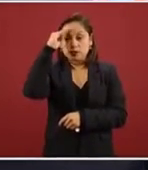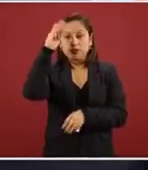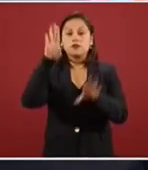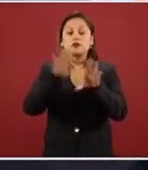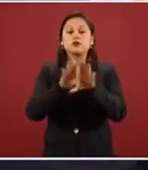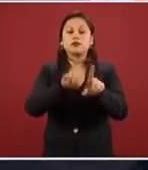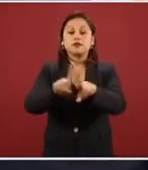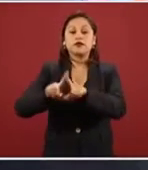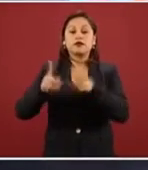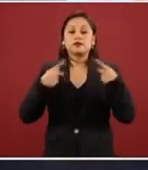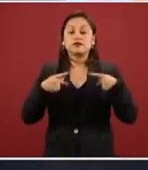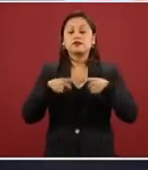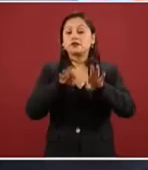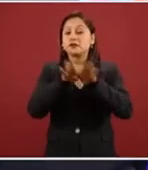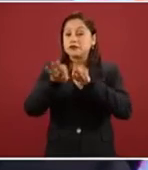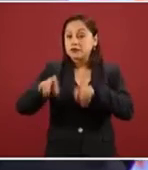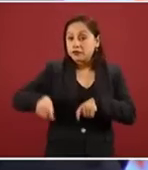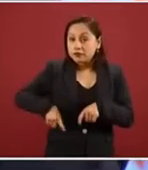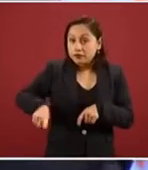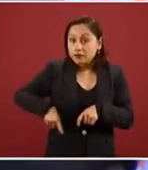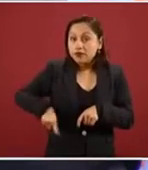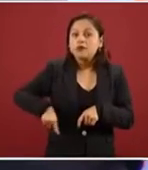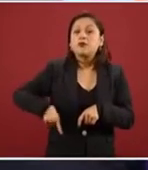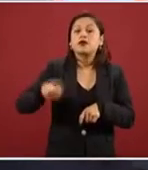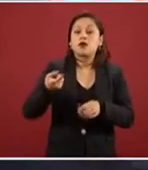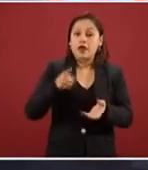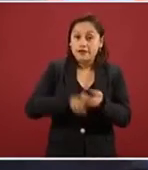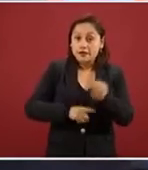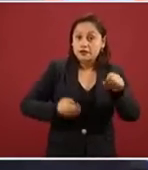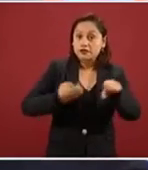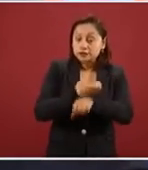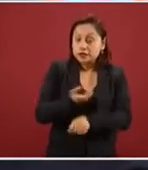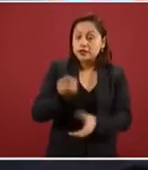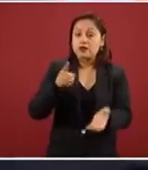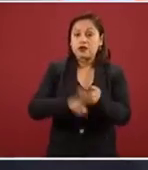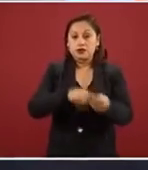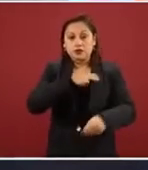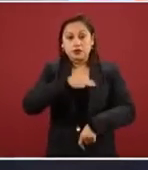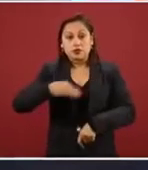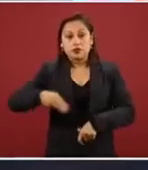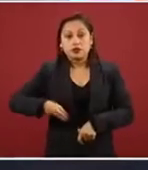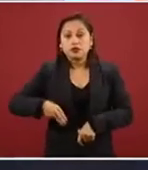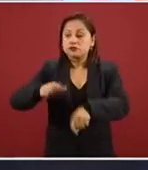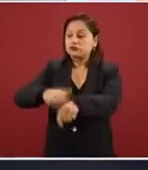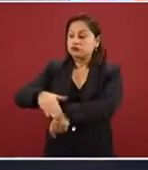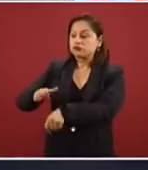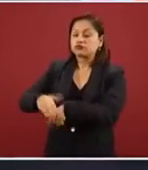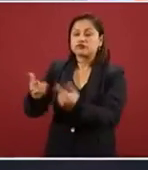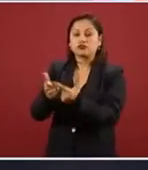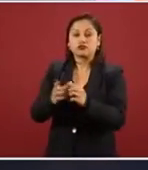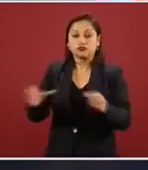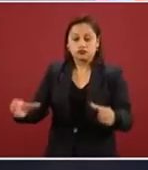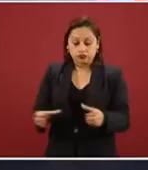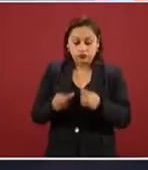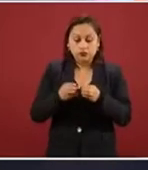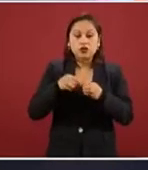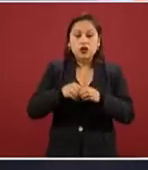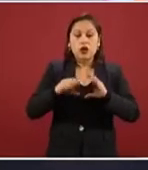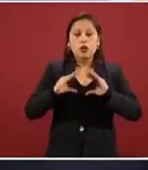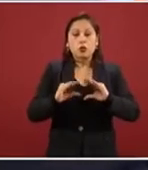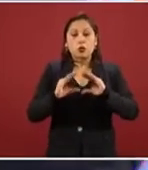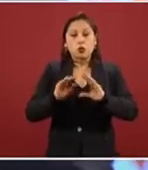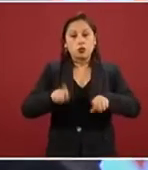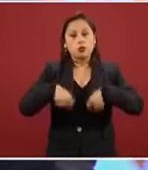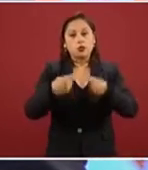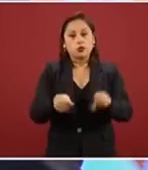de los servidores públicos estatales y municipales se certifiquen. estemos seguros que los encargados de protección civil